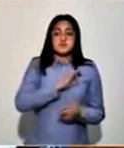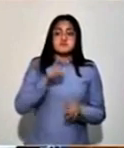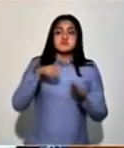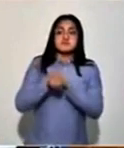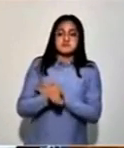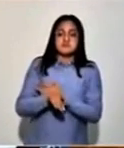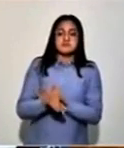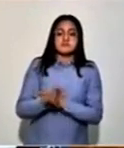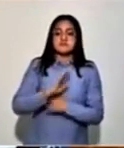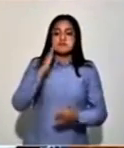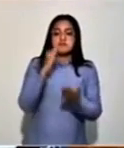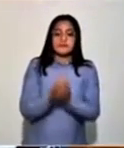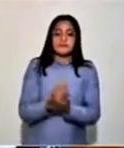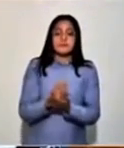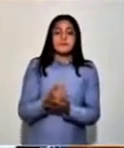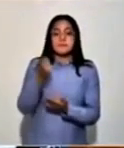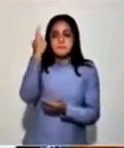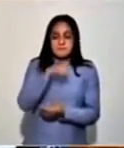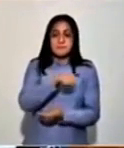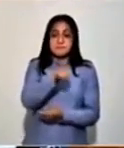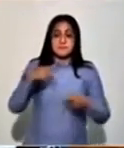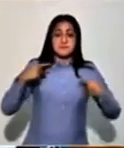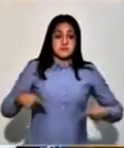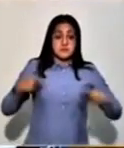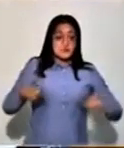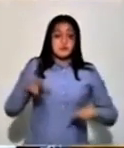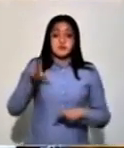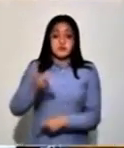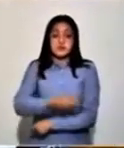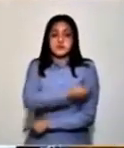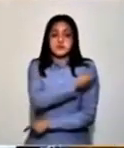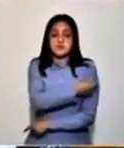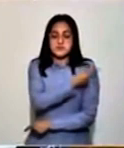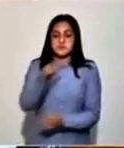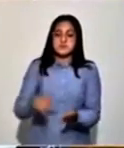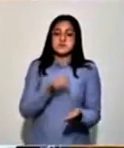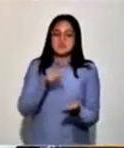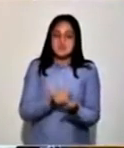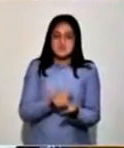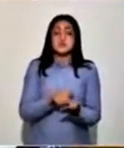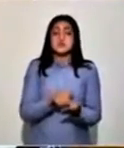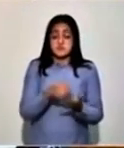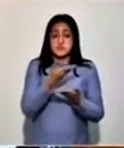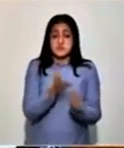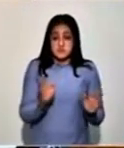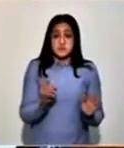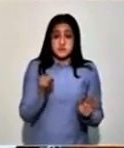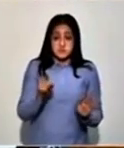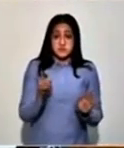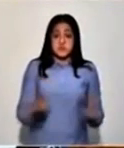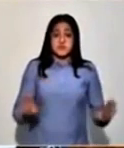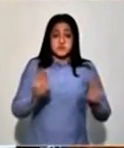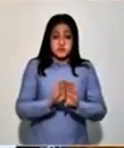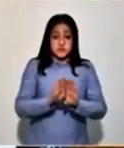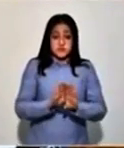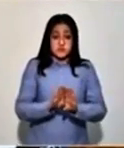de prohibir la entrada a personas que no estén vacunadas a lugares públicos cerrados,